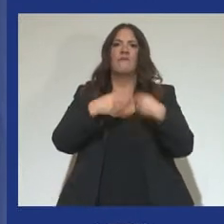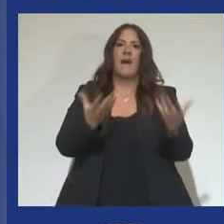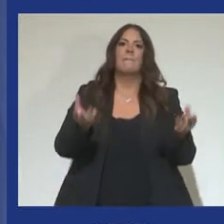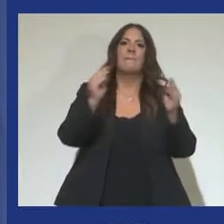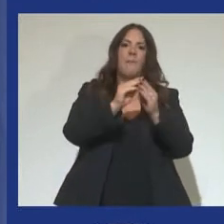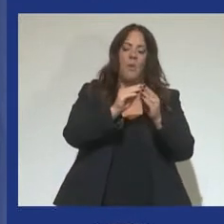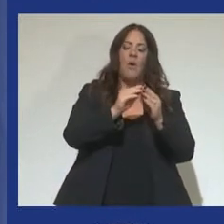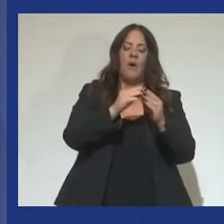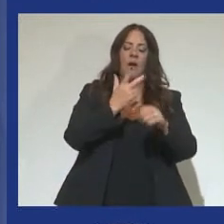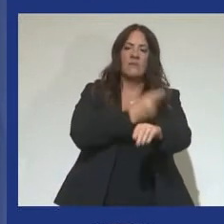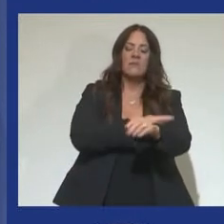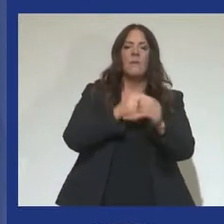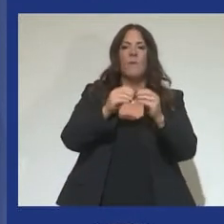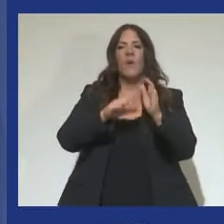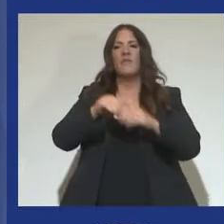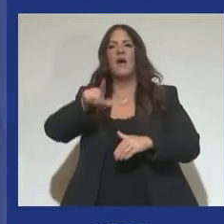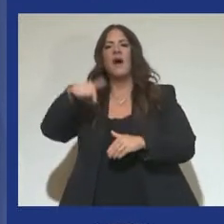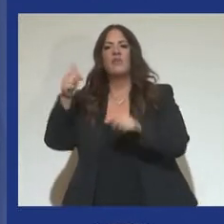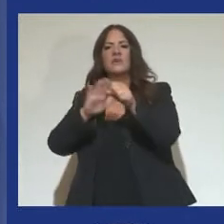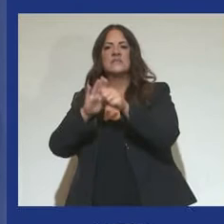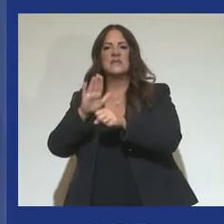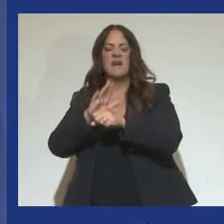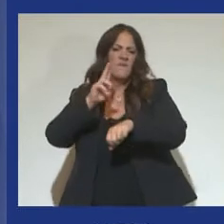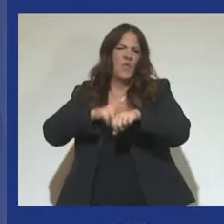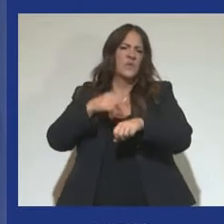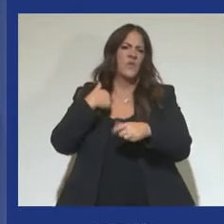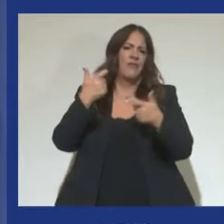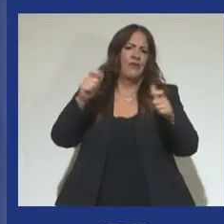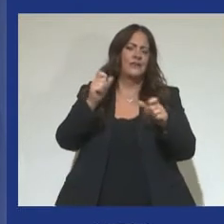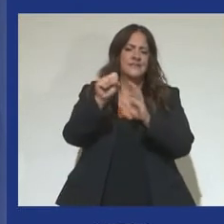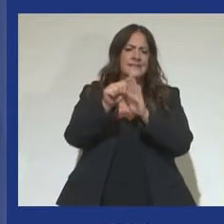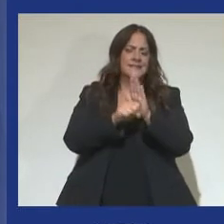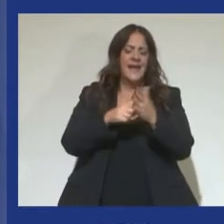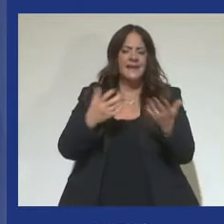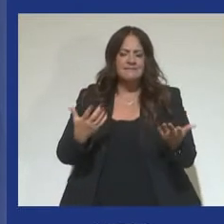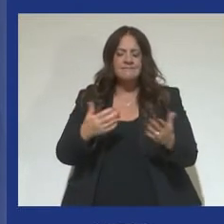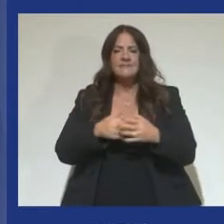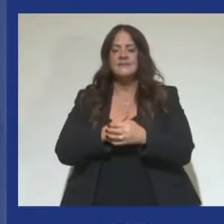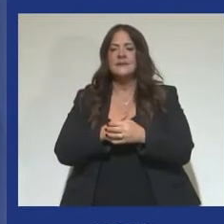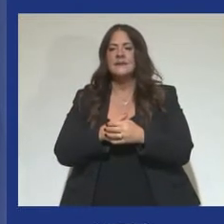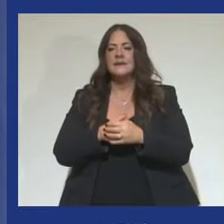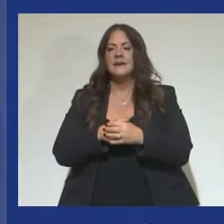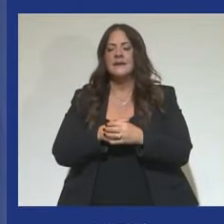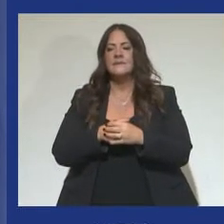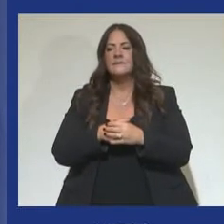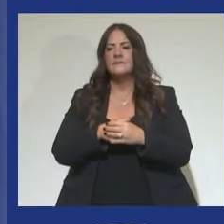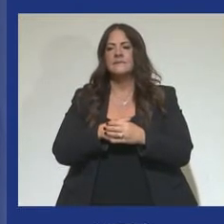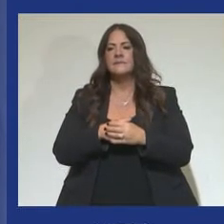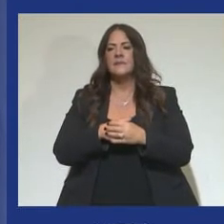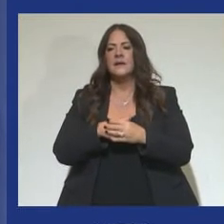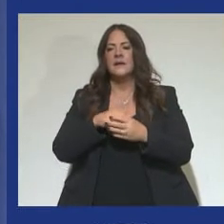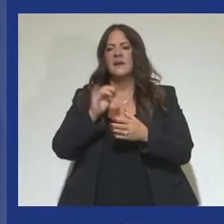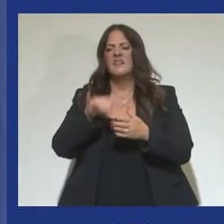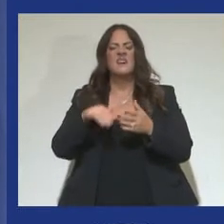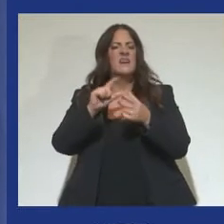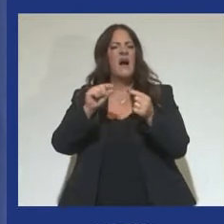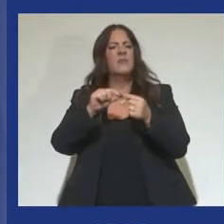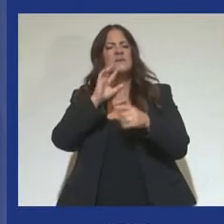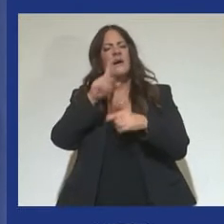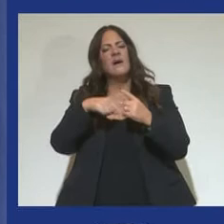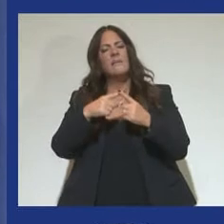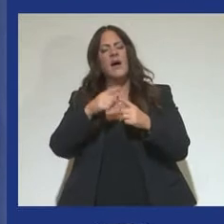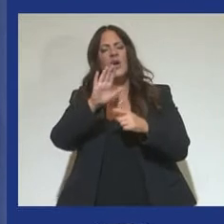que en otros estados per cápita nos falta mucho para ser pero más que otros estados en cuanto a los comentarios que acabamos de hacer